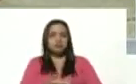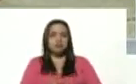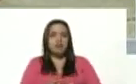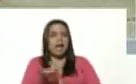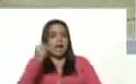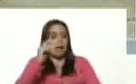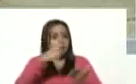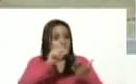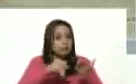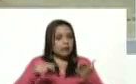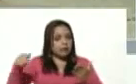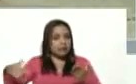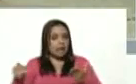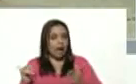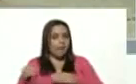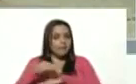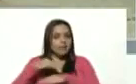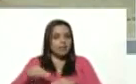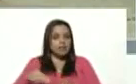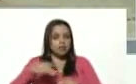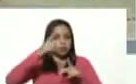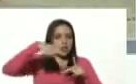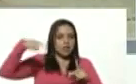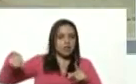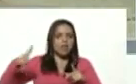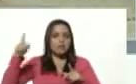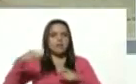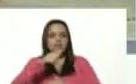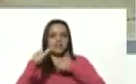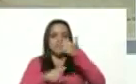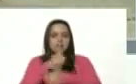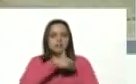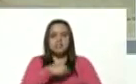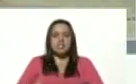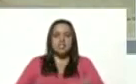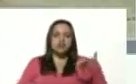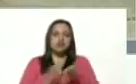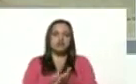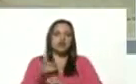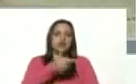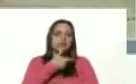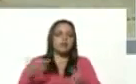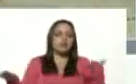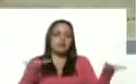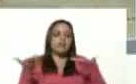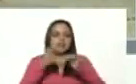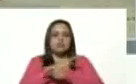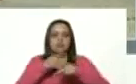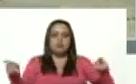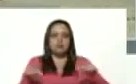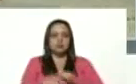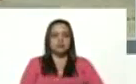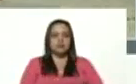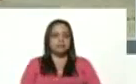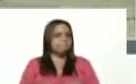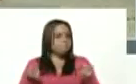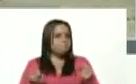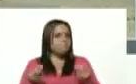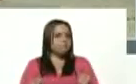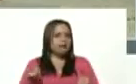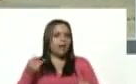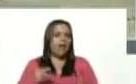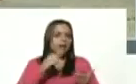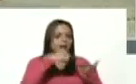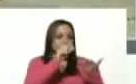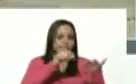Keila. Aquí está el ministro de Energía Eléctrica, que a su vez es vicepresidente del área de gobierno de servicios públicos. De inmediato, hemos tomado